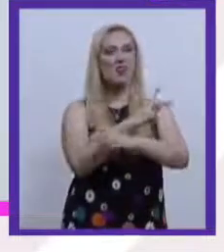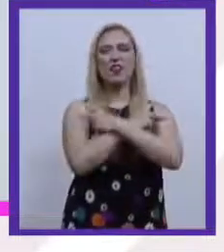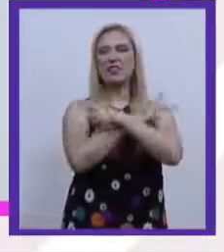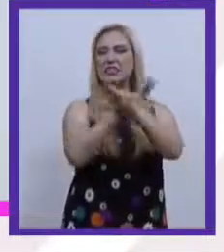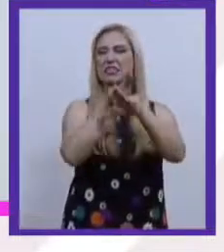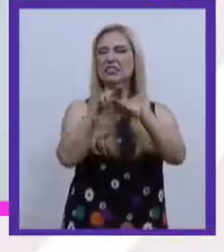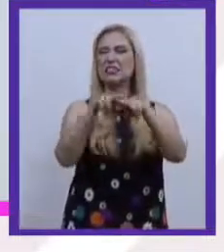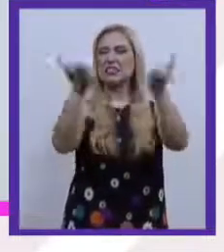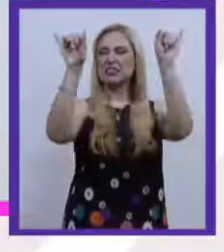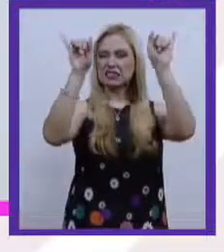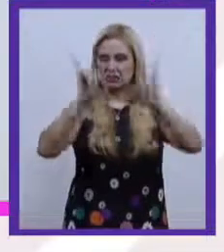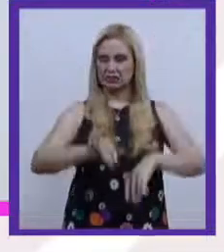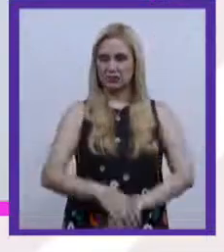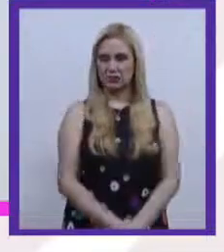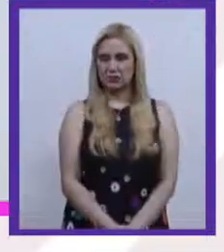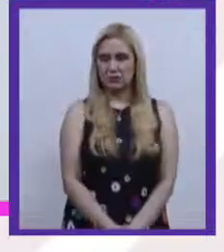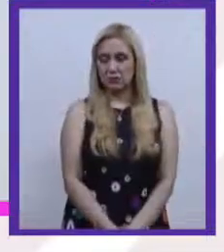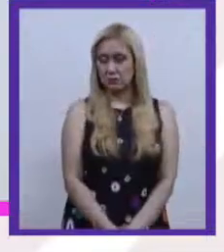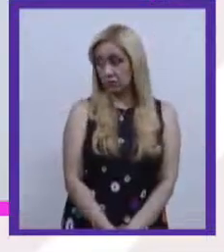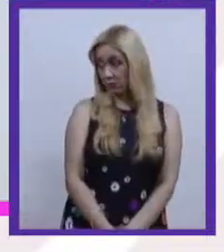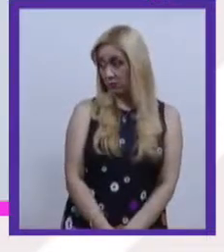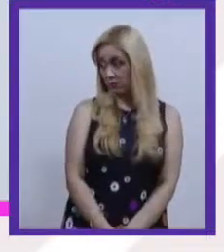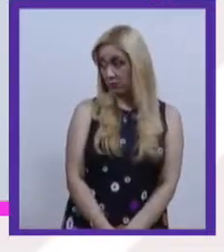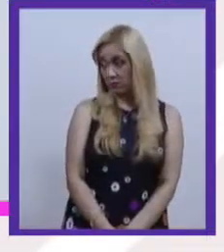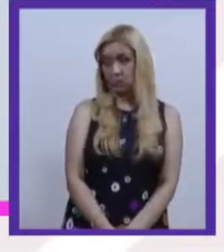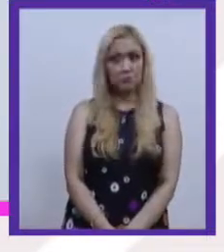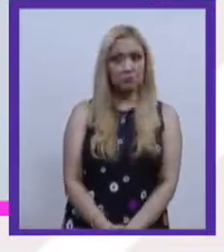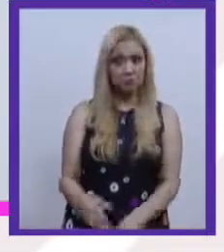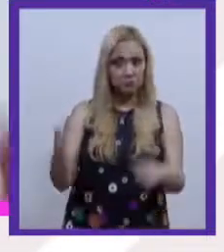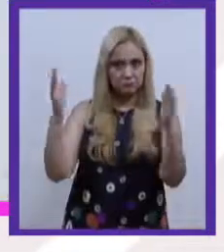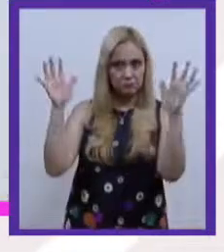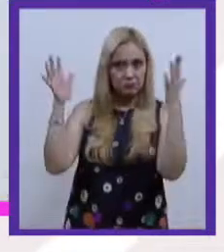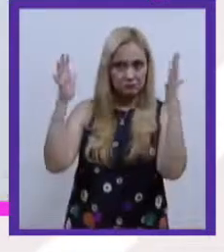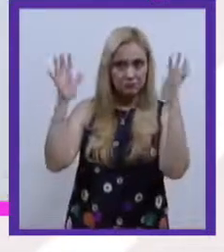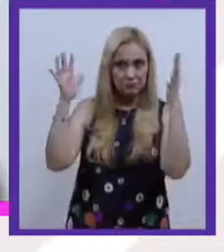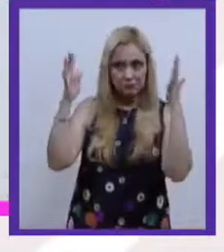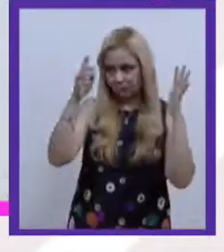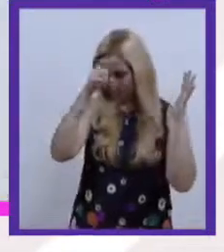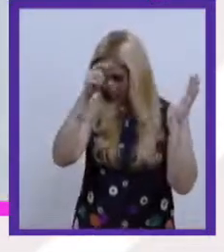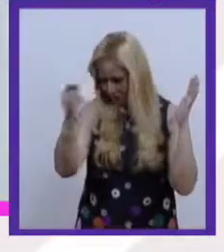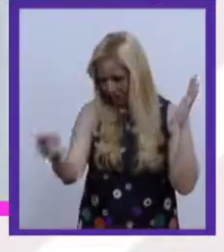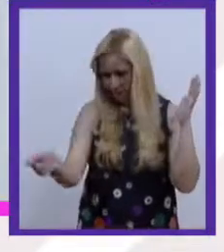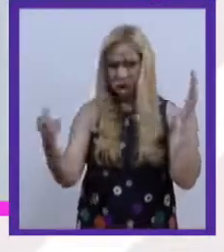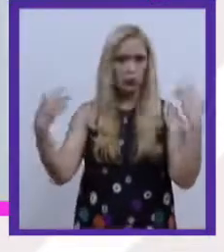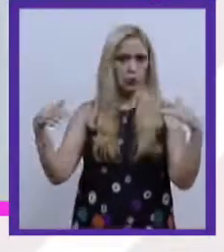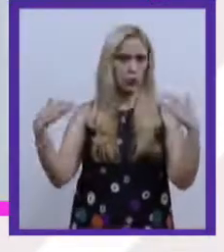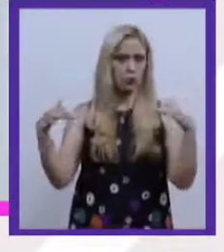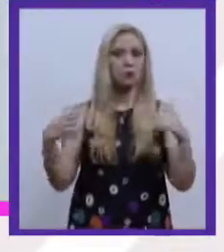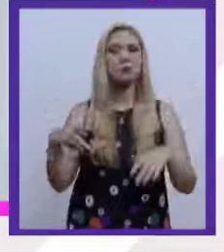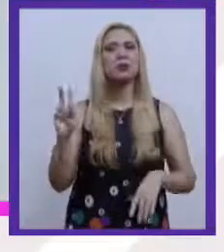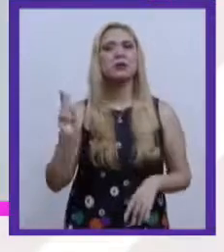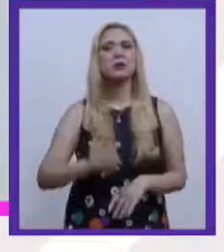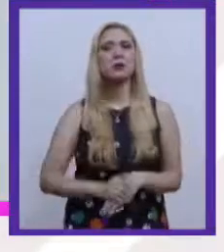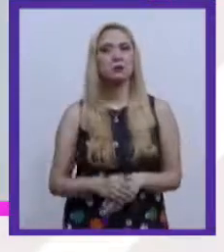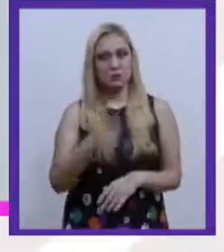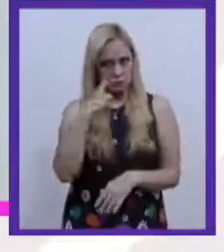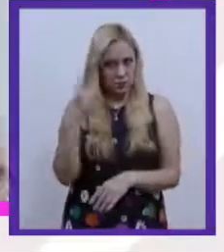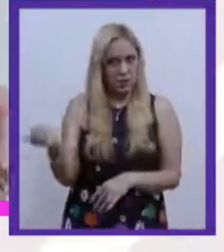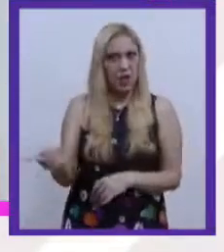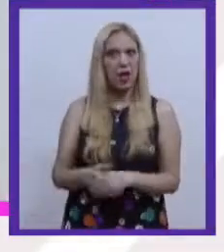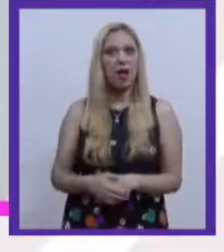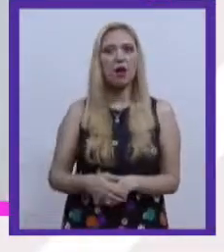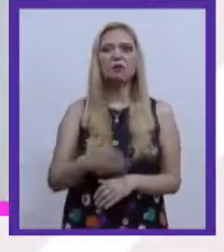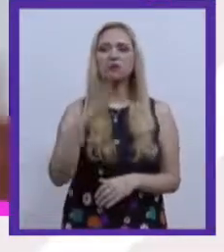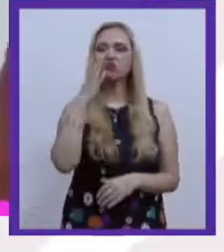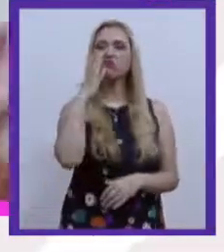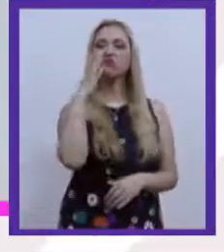vacaciones. Esa es, digo, él lo hizo y se le agradece, ¿no? Se le reconoce y se le agradece, pero lo hace en esta idea de